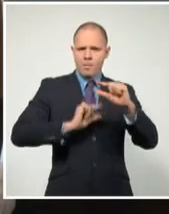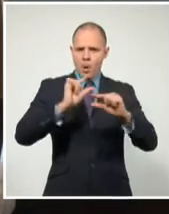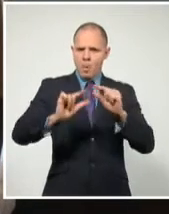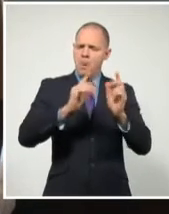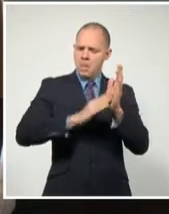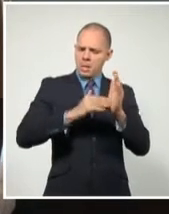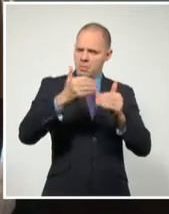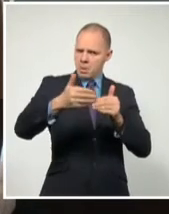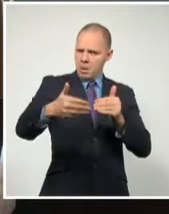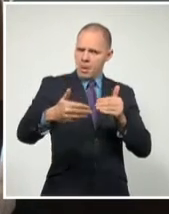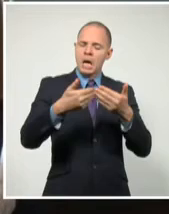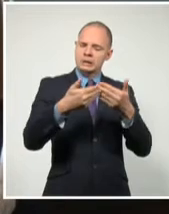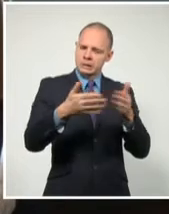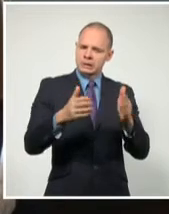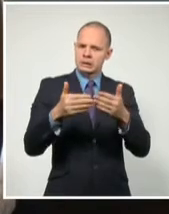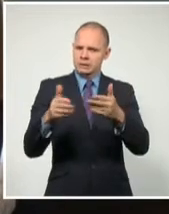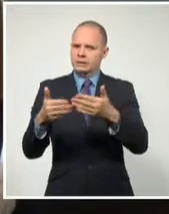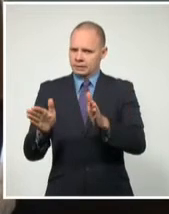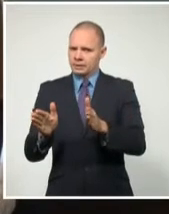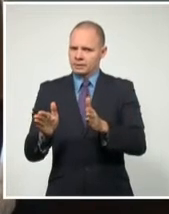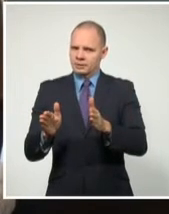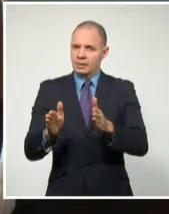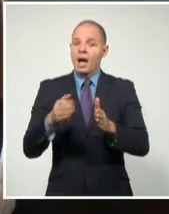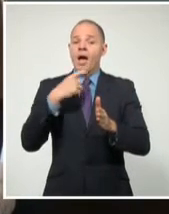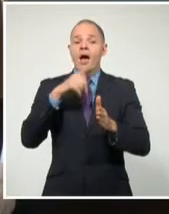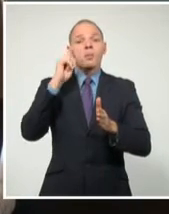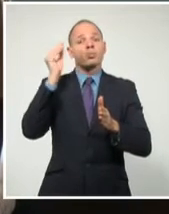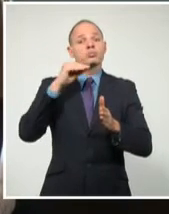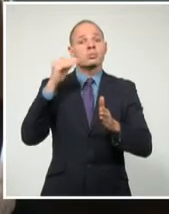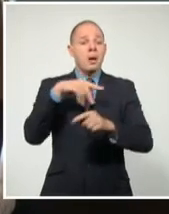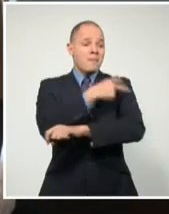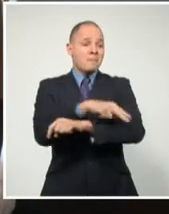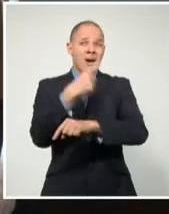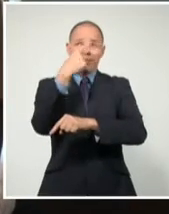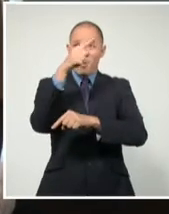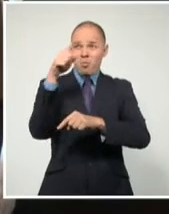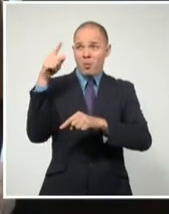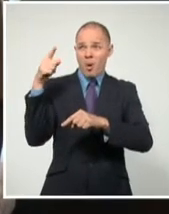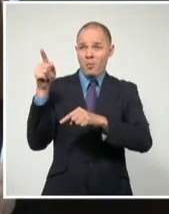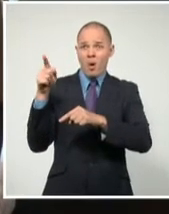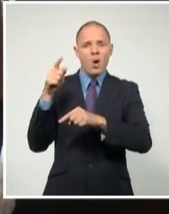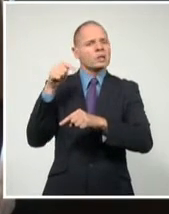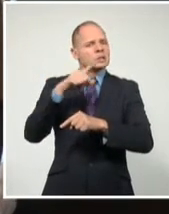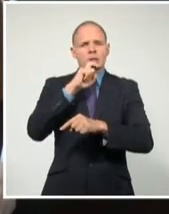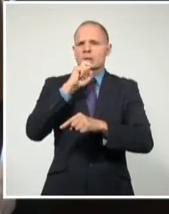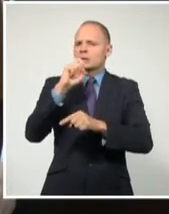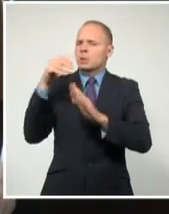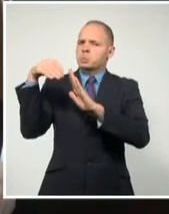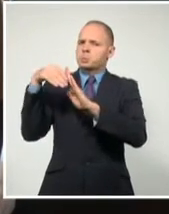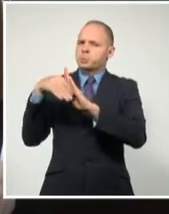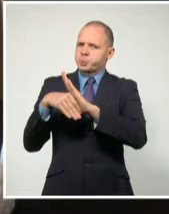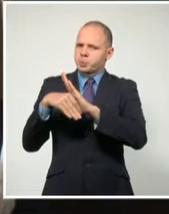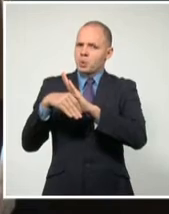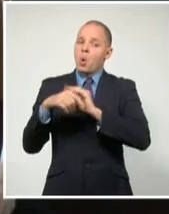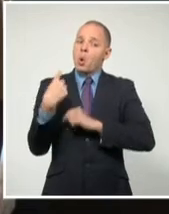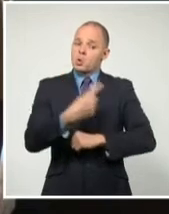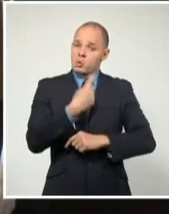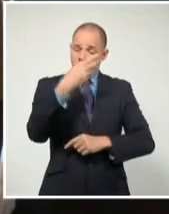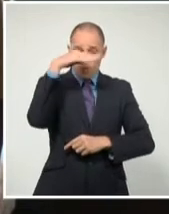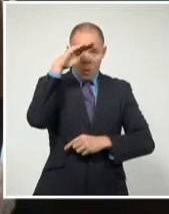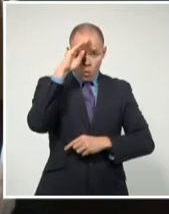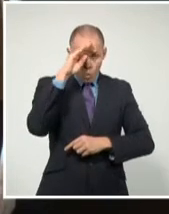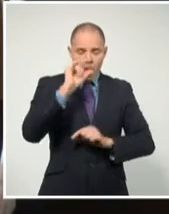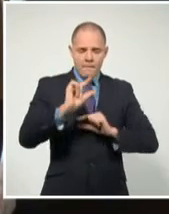social, antes que lo logren otros países. O sea, aun cuando el mundo esté enfrentando la